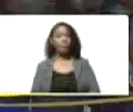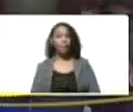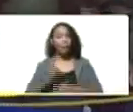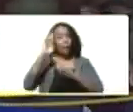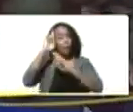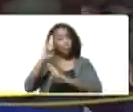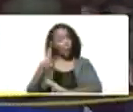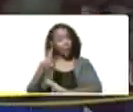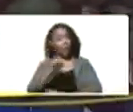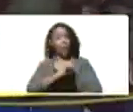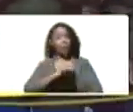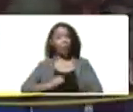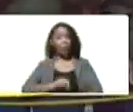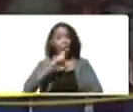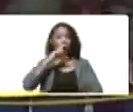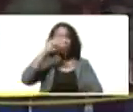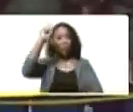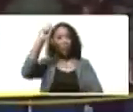Respeten a Superbigote.